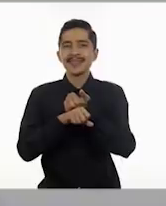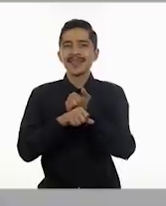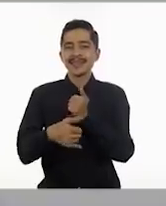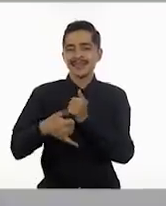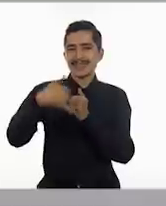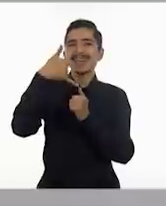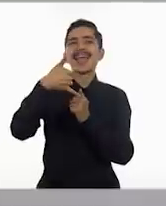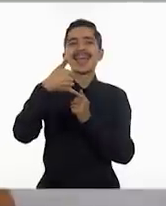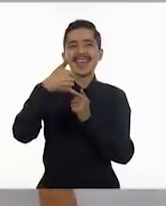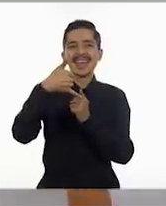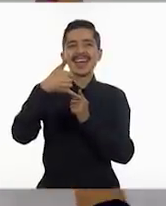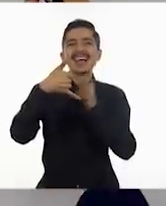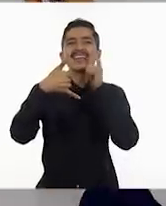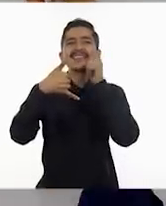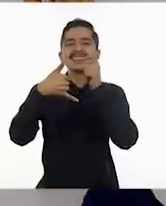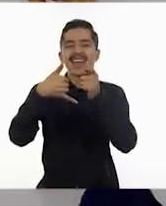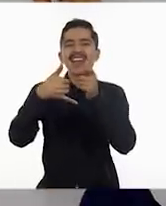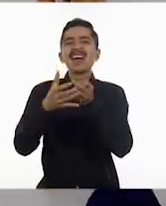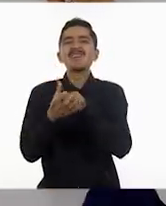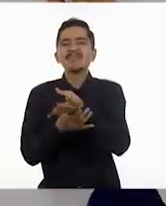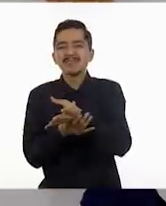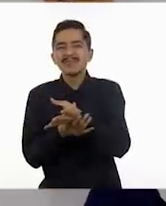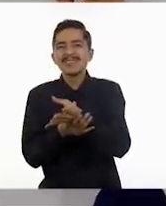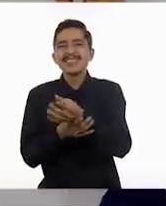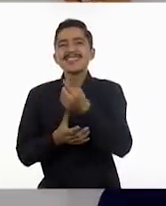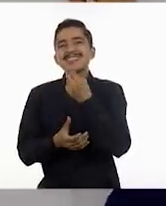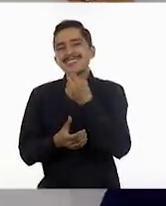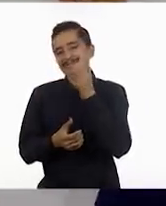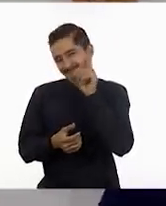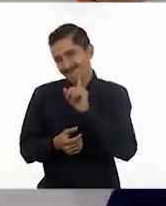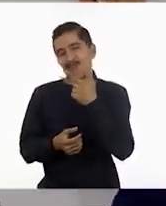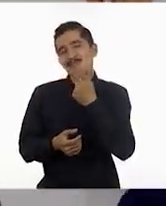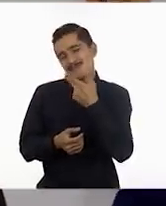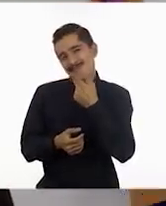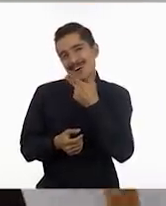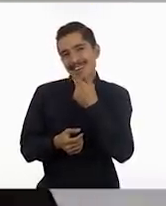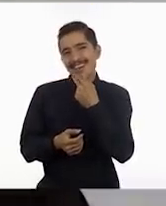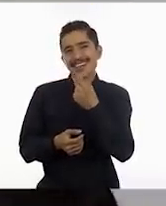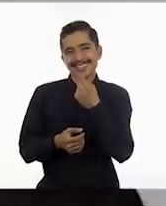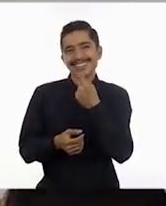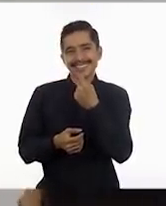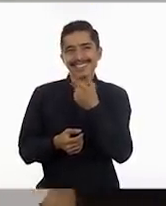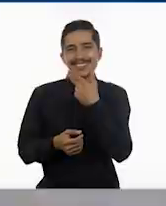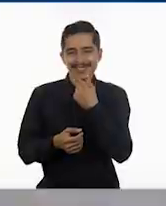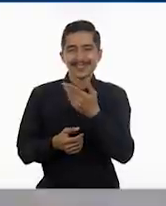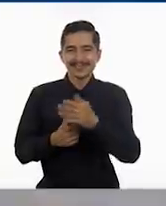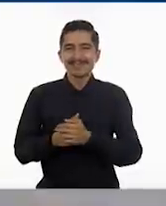Y, por lo tanto nacerá Niño. niño.